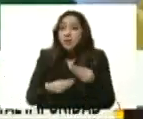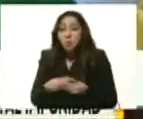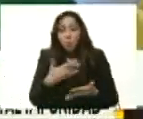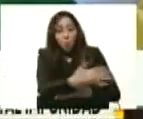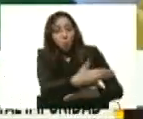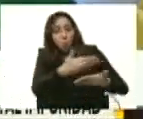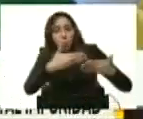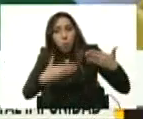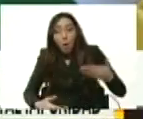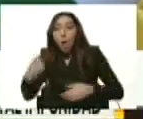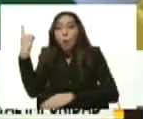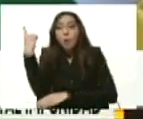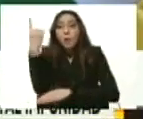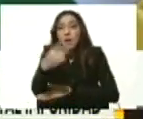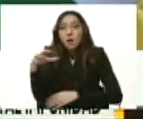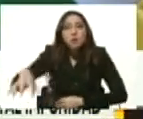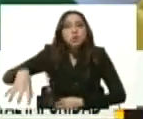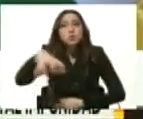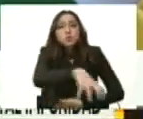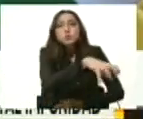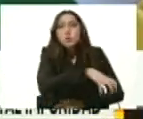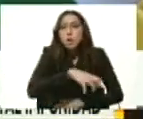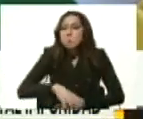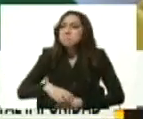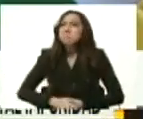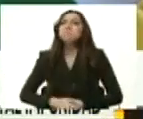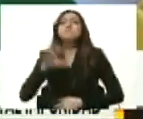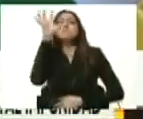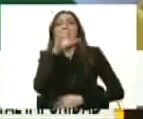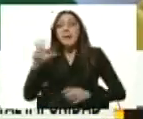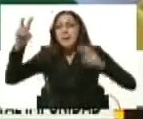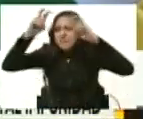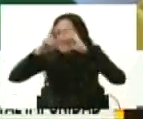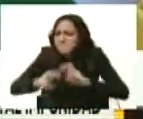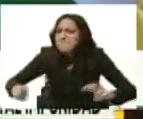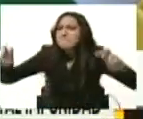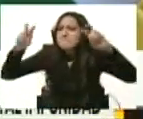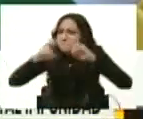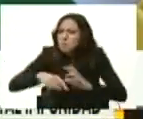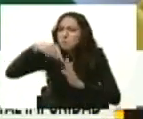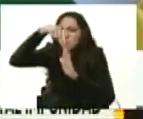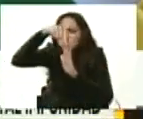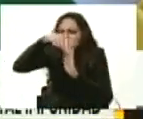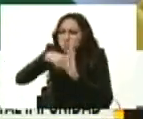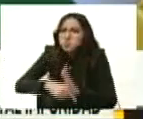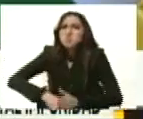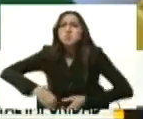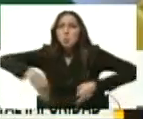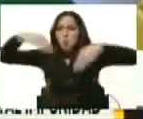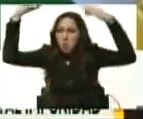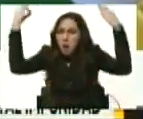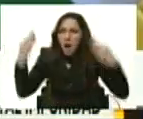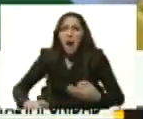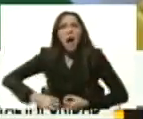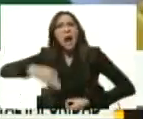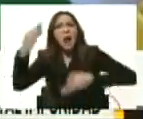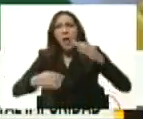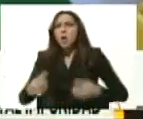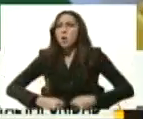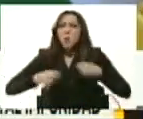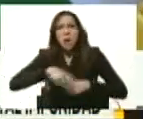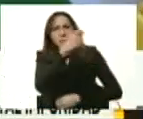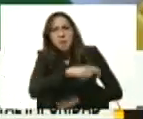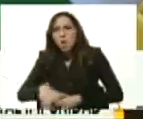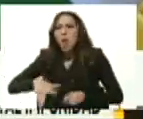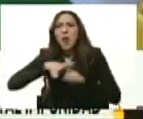contravienen la obligación de los Estados de investigar, procesar, juzgar y sancionar las violaciones de derechos